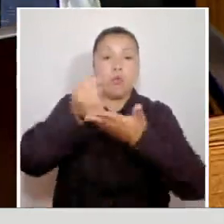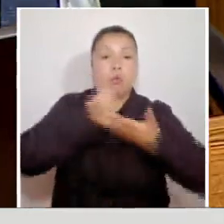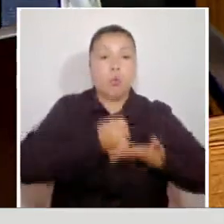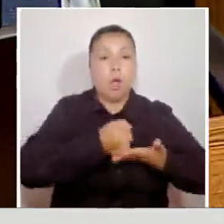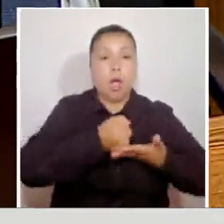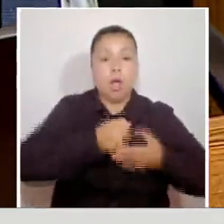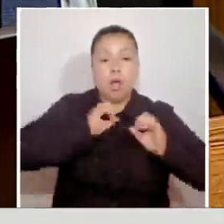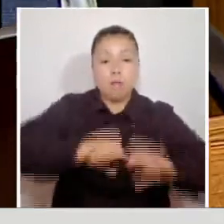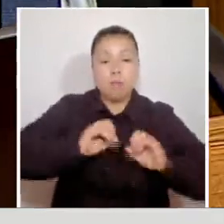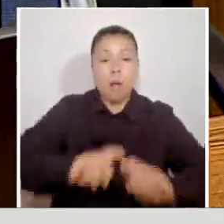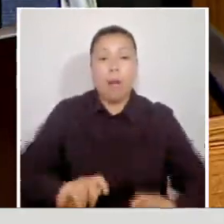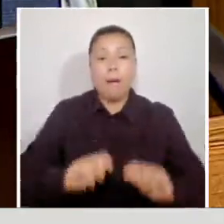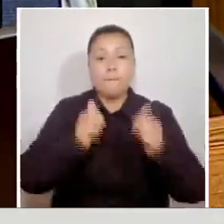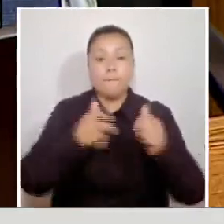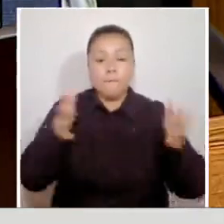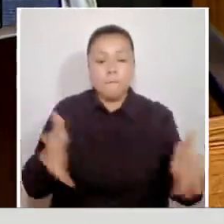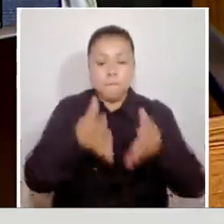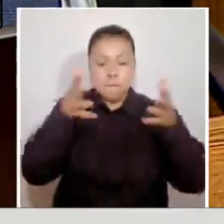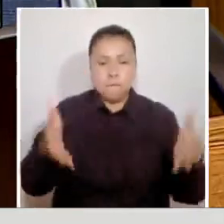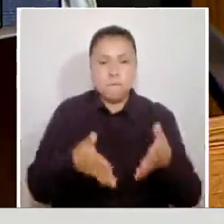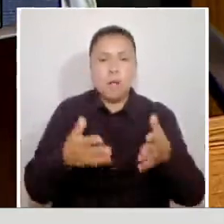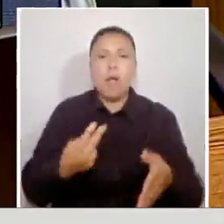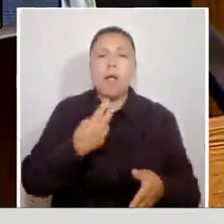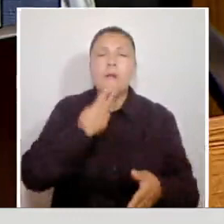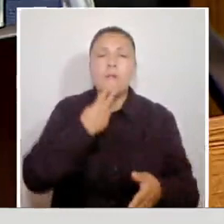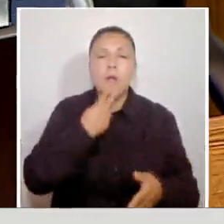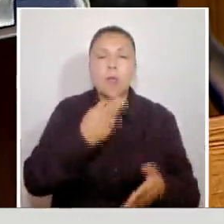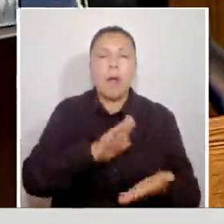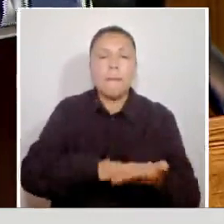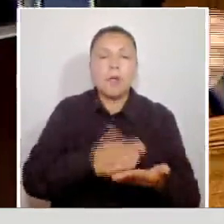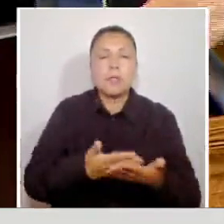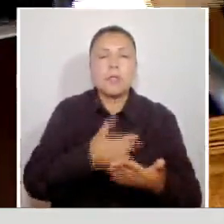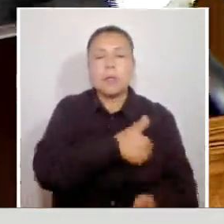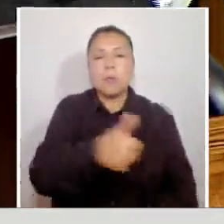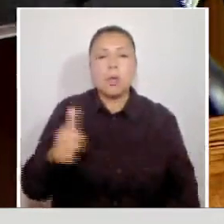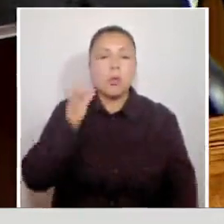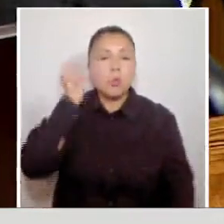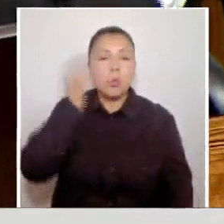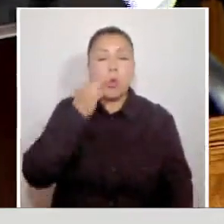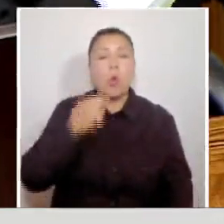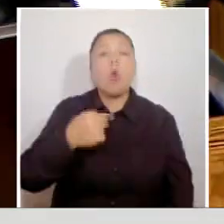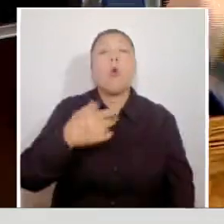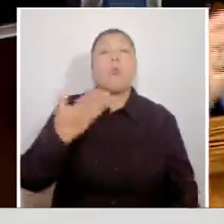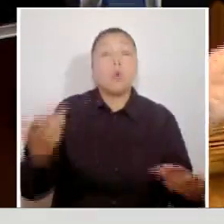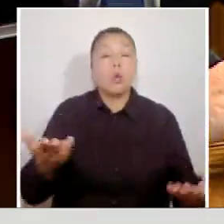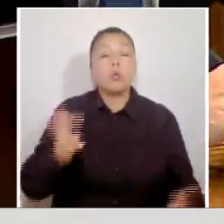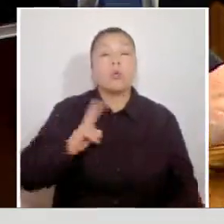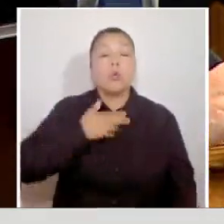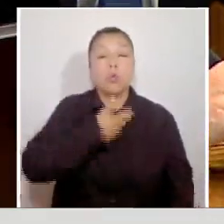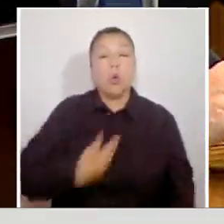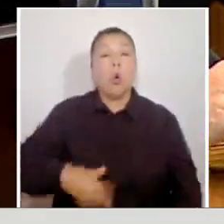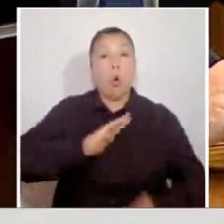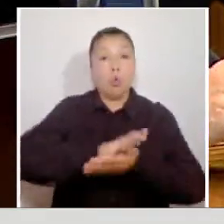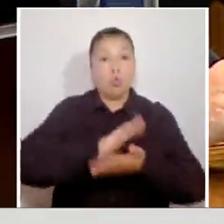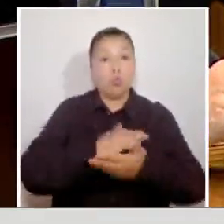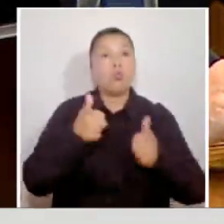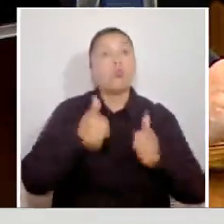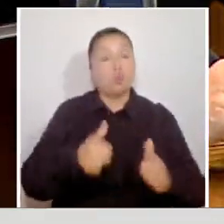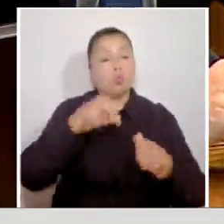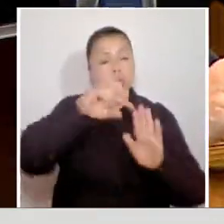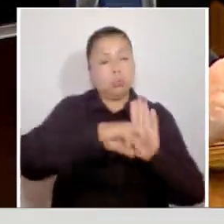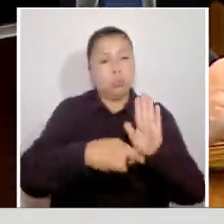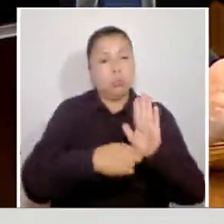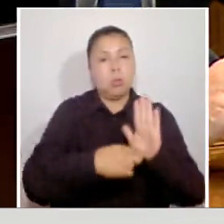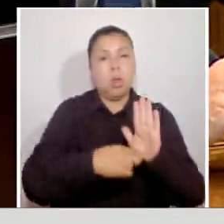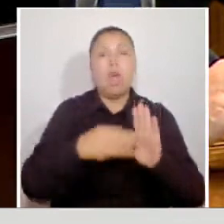valores y a promover una vida más sana para todos y todas por eso señor presidente hoy celebramos este proyecto y anuncio Mi